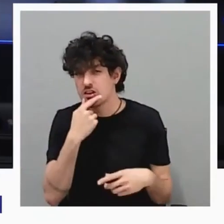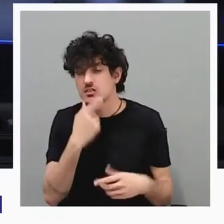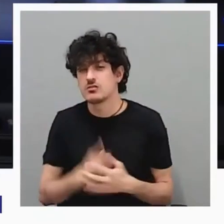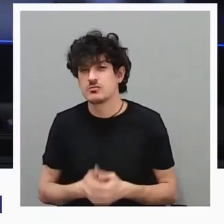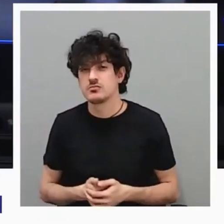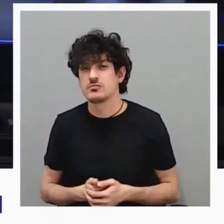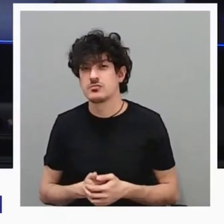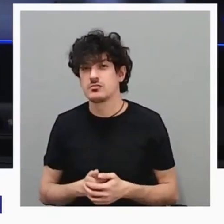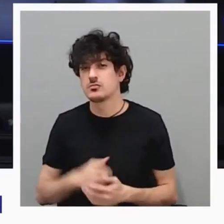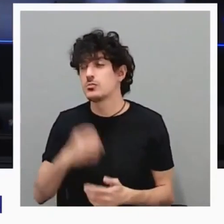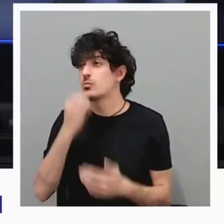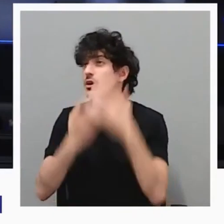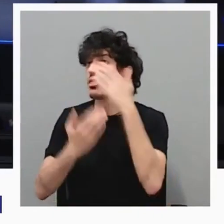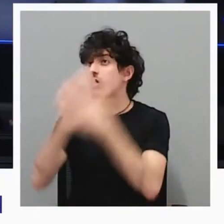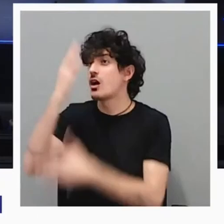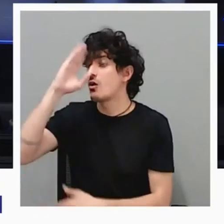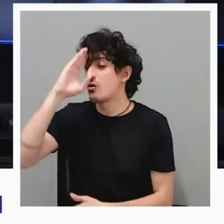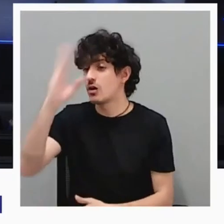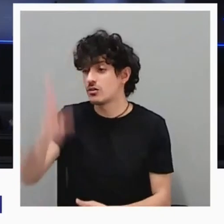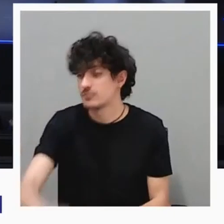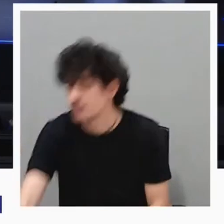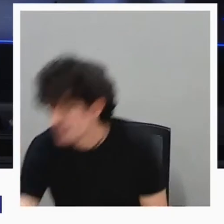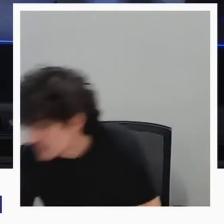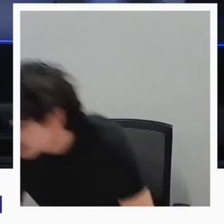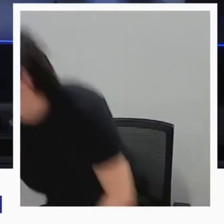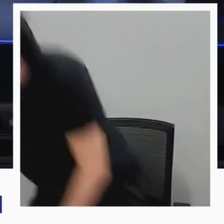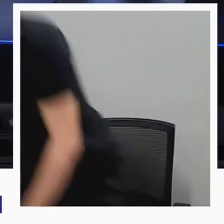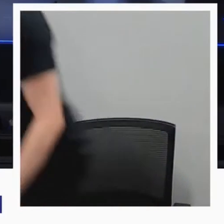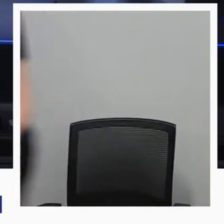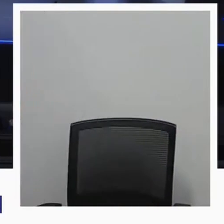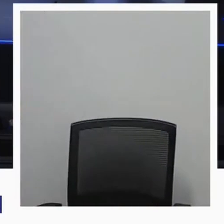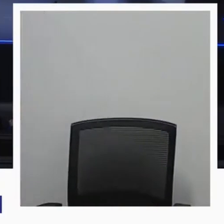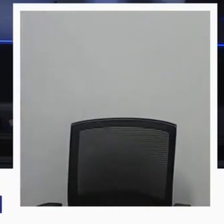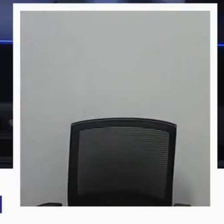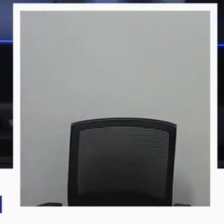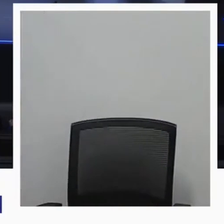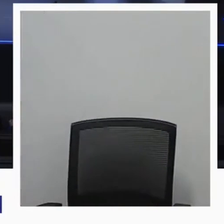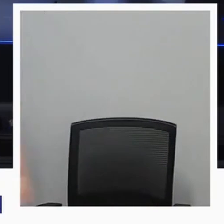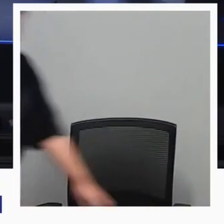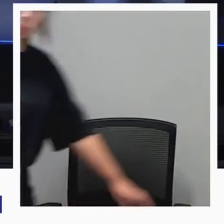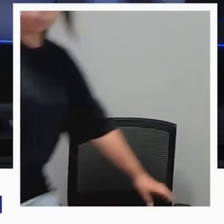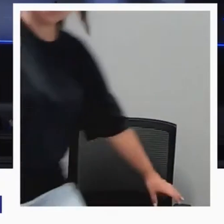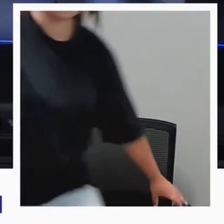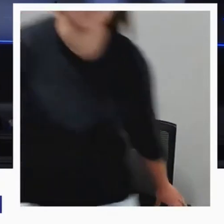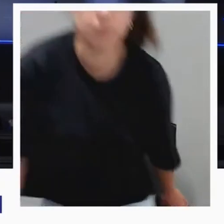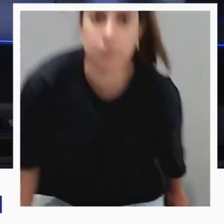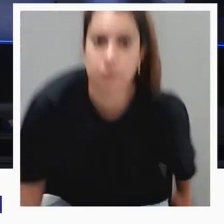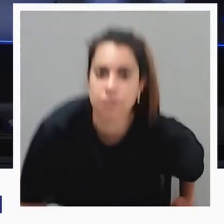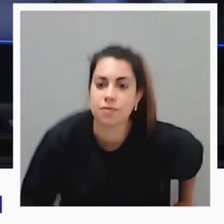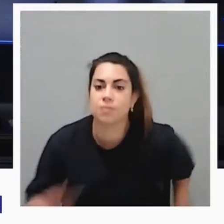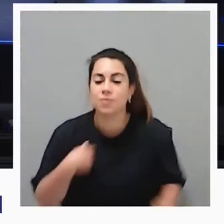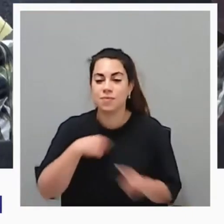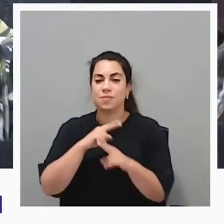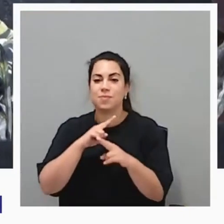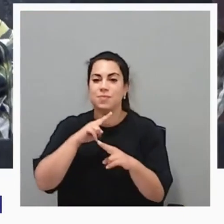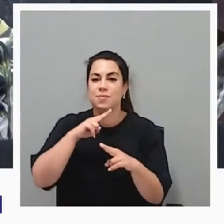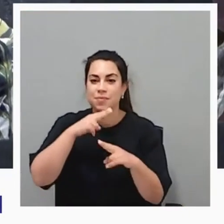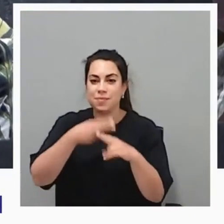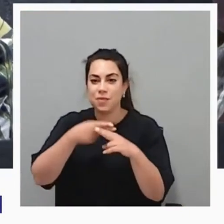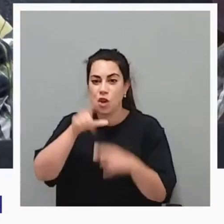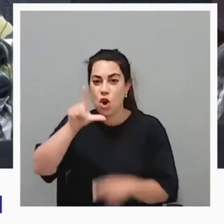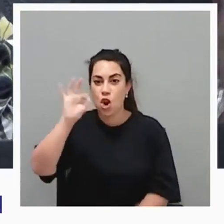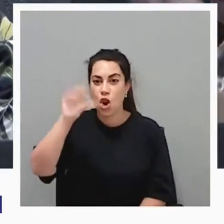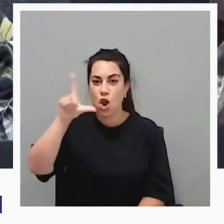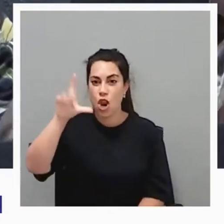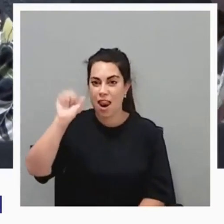Hola. ¿Ahora? Sí, gracias. Yo soy Lola San Juan, de Chico Europa, ¿no? Yo, lo primero,